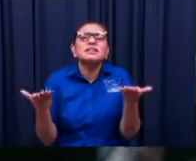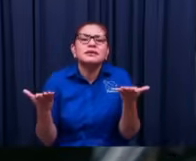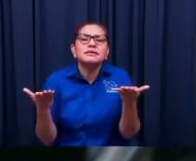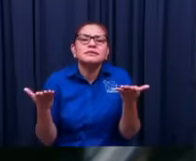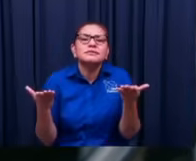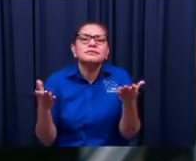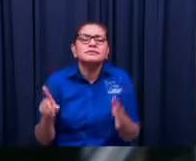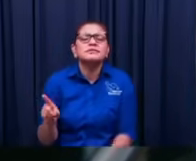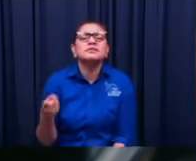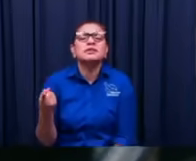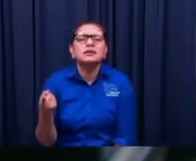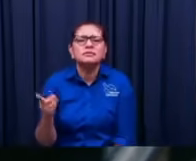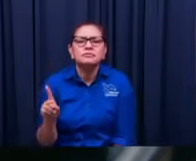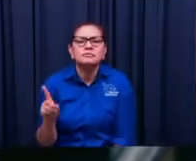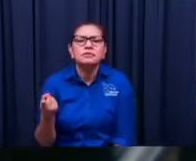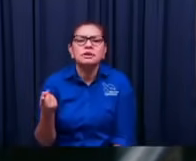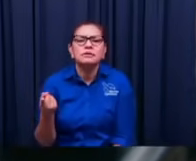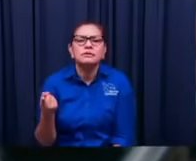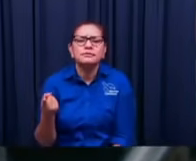¿Quién?